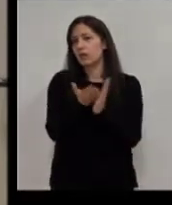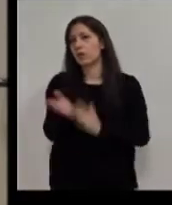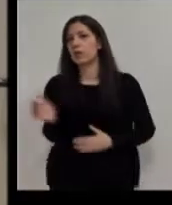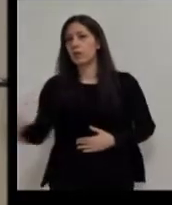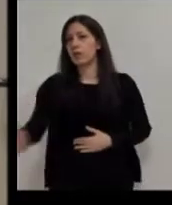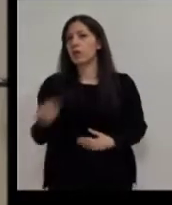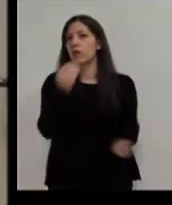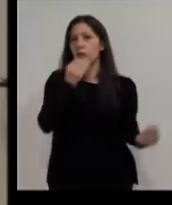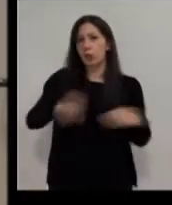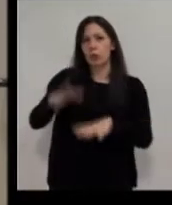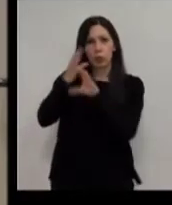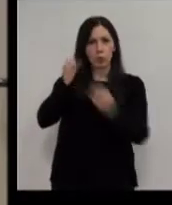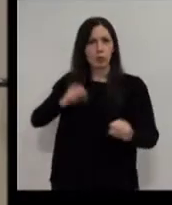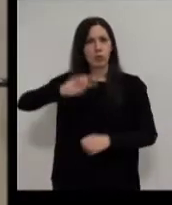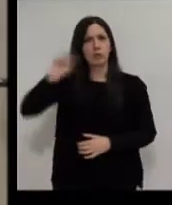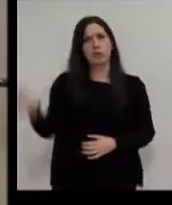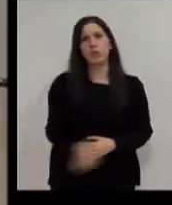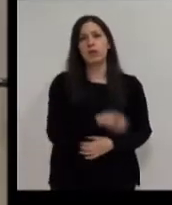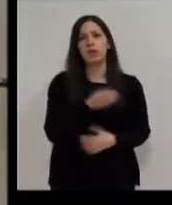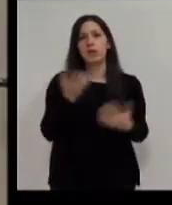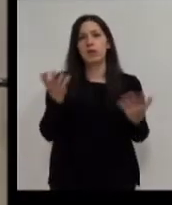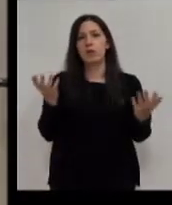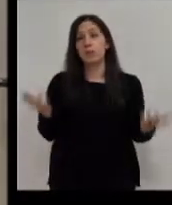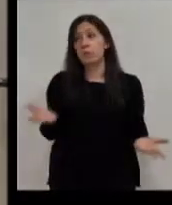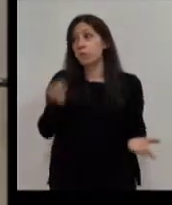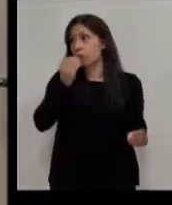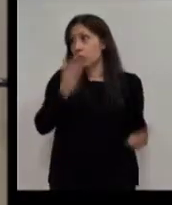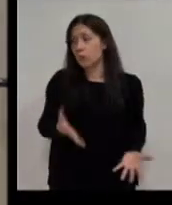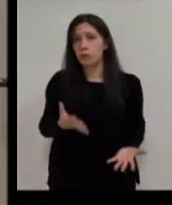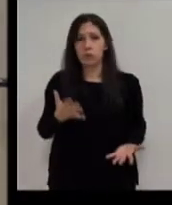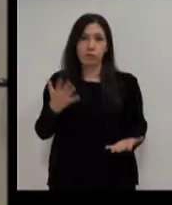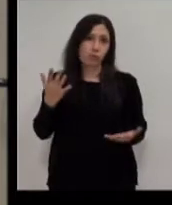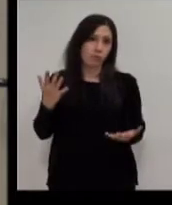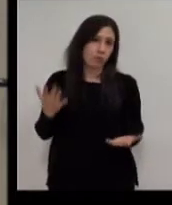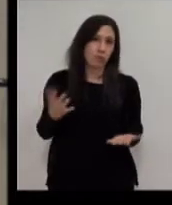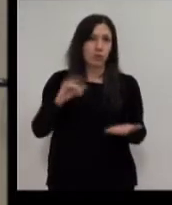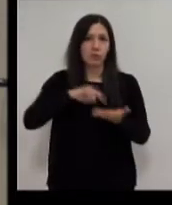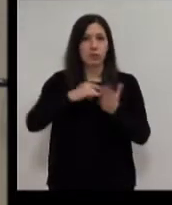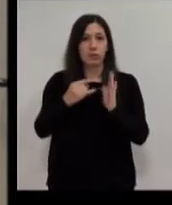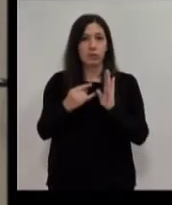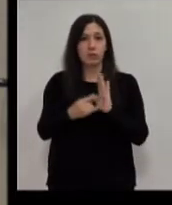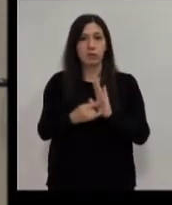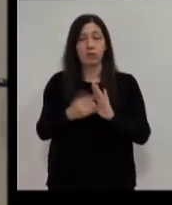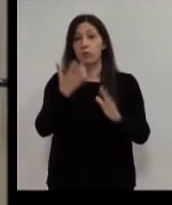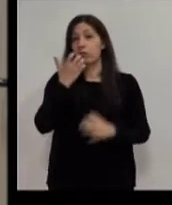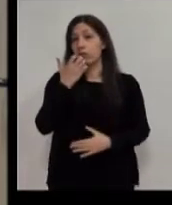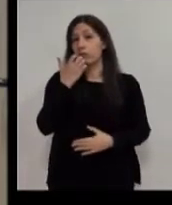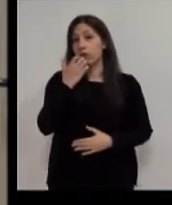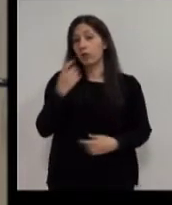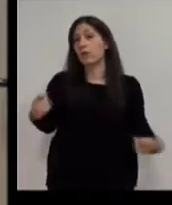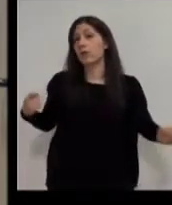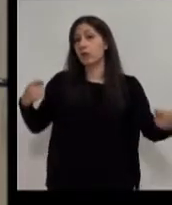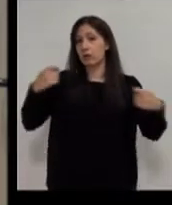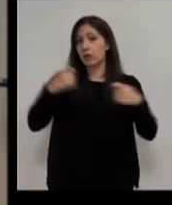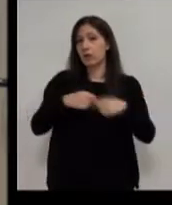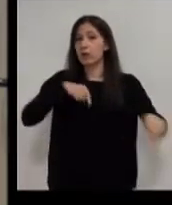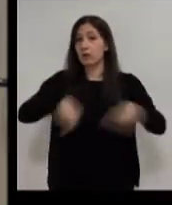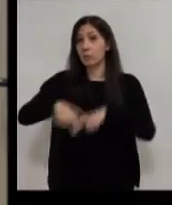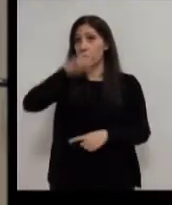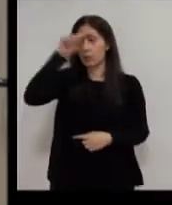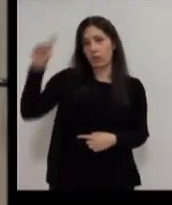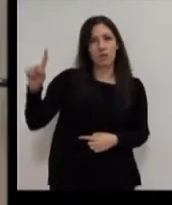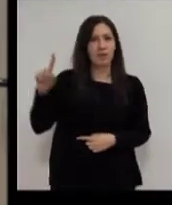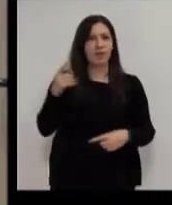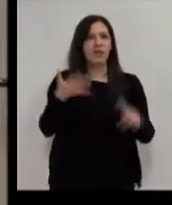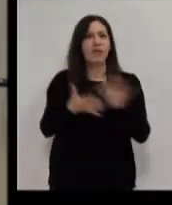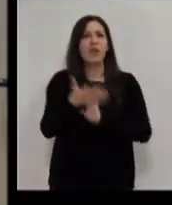también sobre servicios alternativos, sustitutorios, protocolos, etcétera, que bueno, para un sistema como el del Consorcio